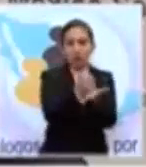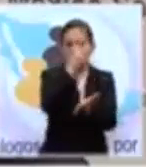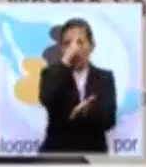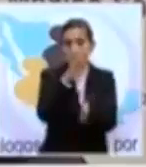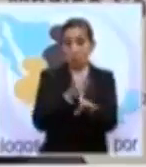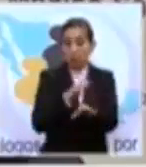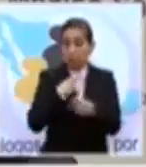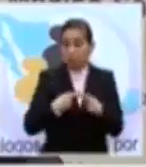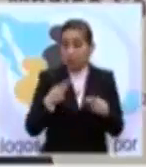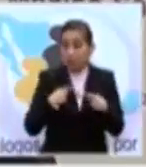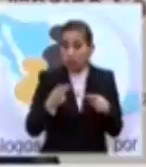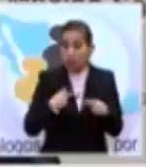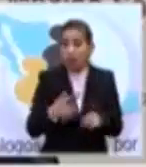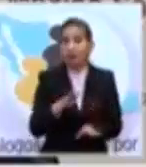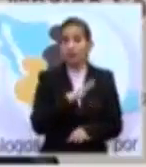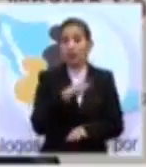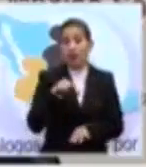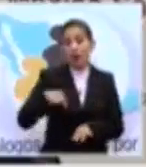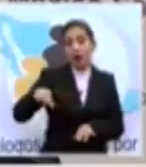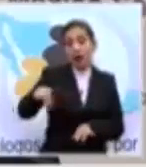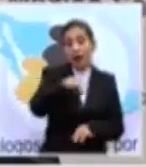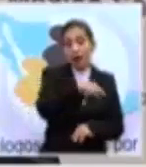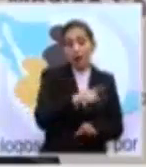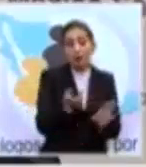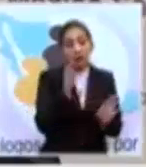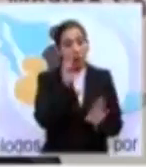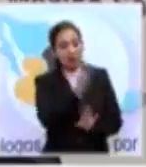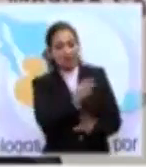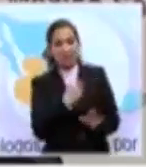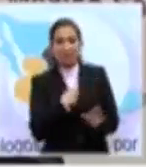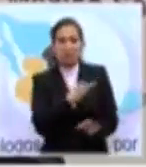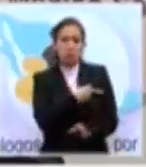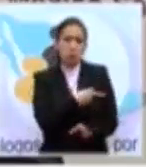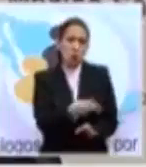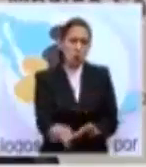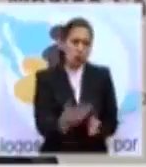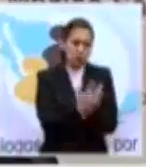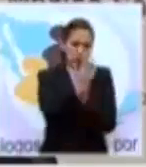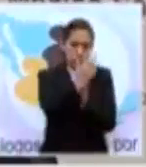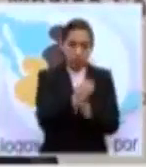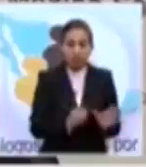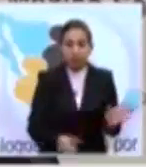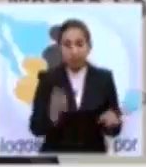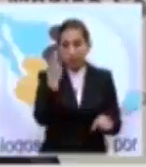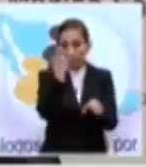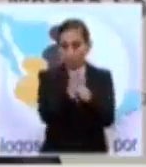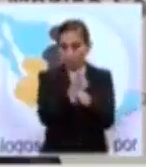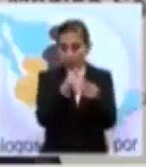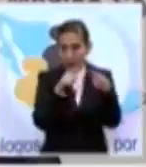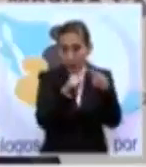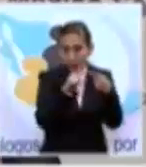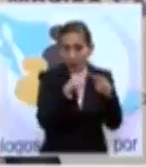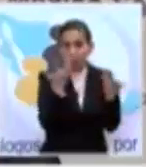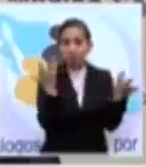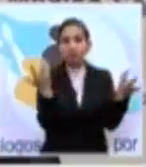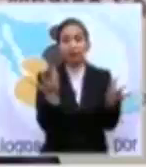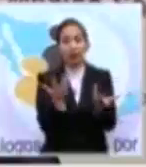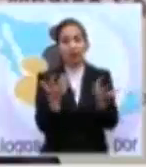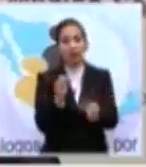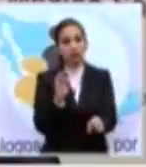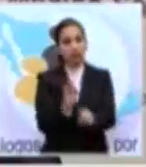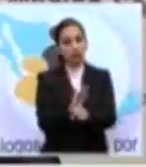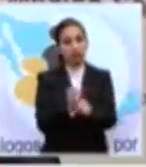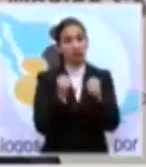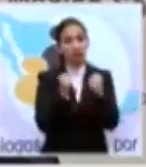gente que se encuentra en una posición de pobreza extrema. Primero, debe ser el lograr fortalecer